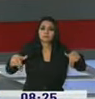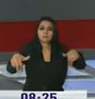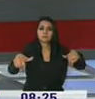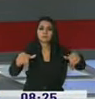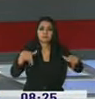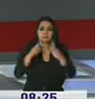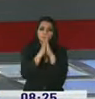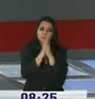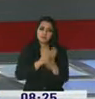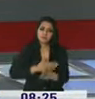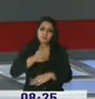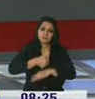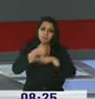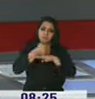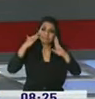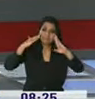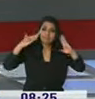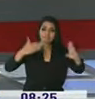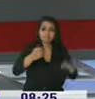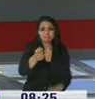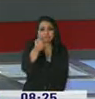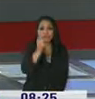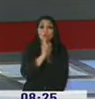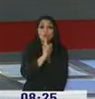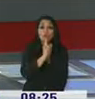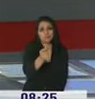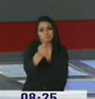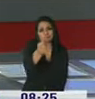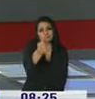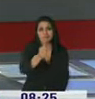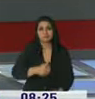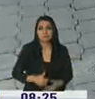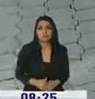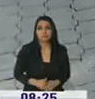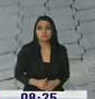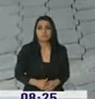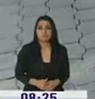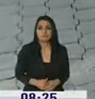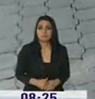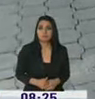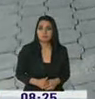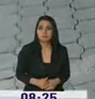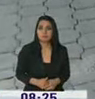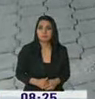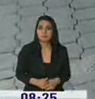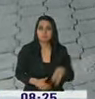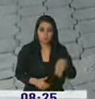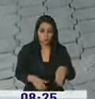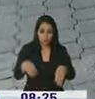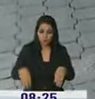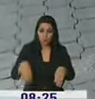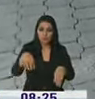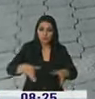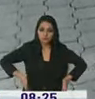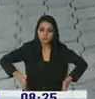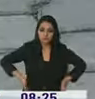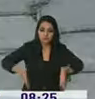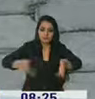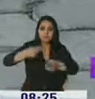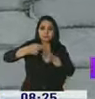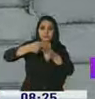Por favor, autoridades, encendemos la velita. Esto es para ustedes. Incontables son los huecos que existen en la calle Neptalí